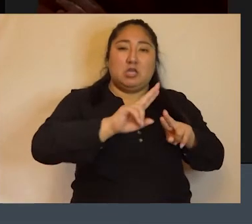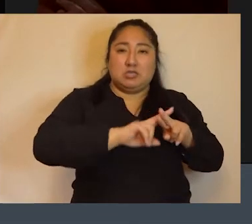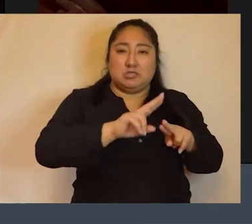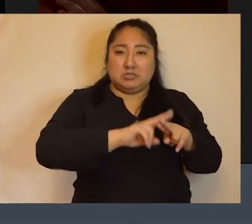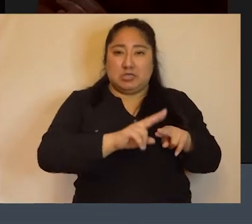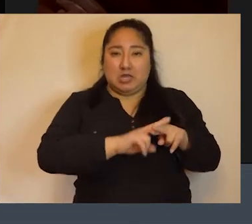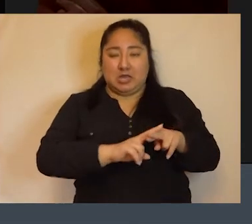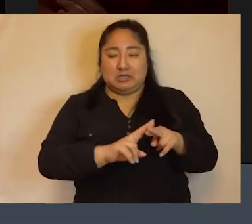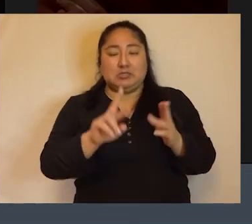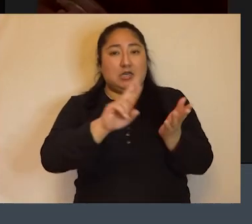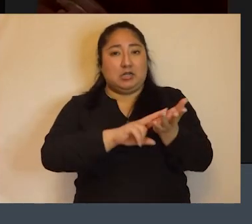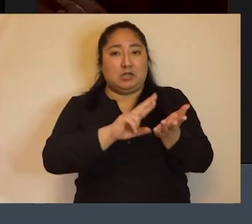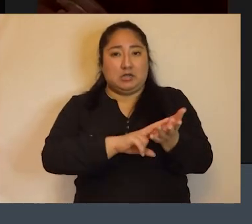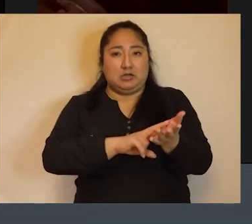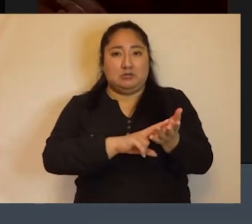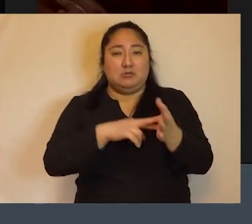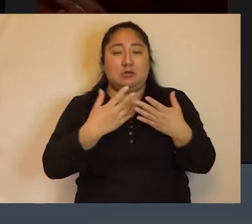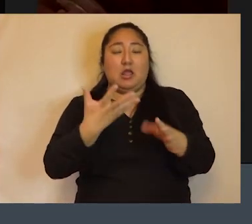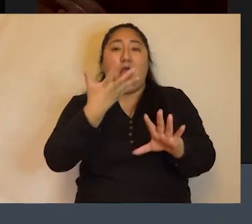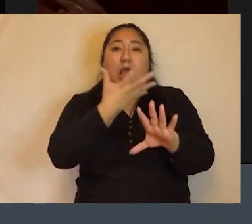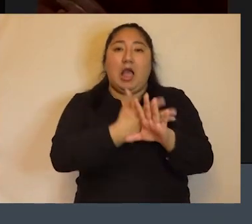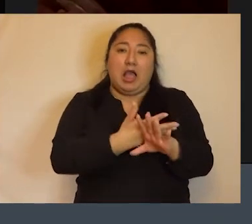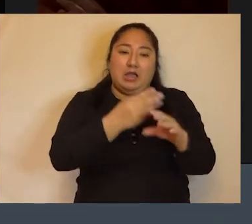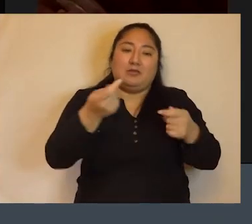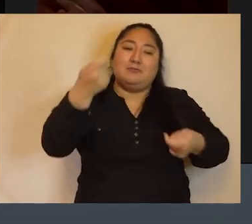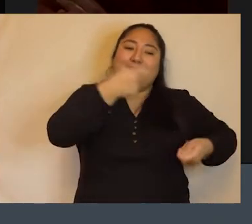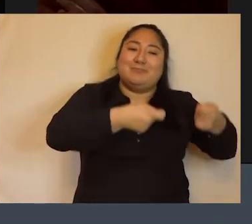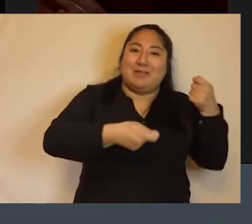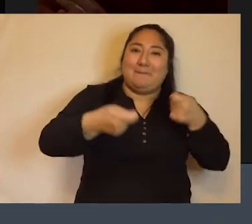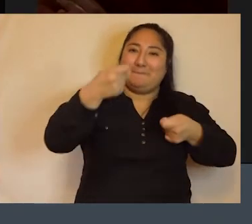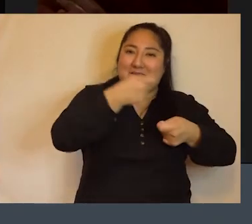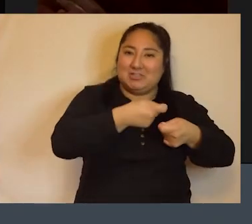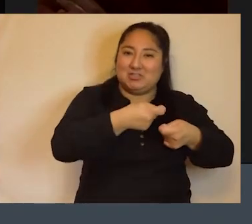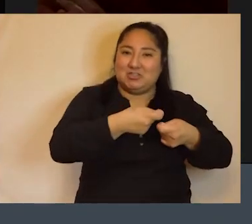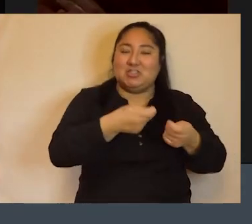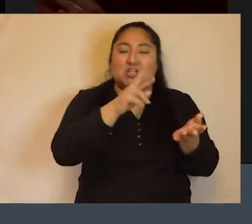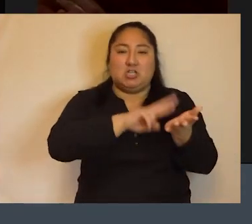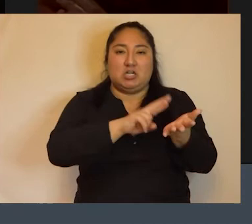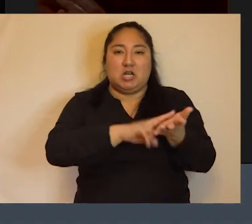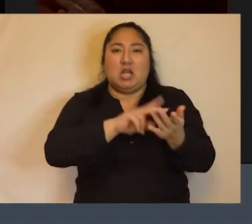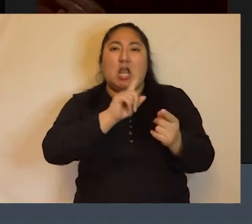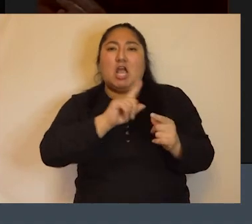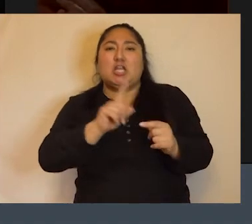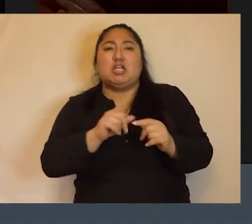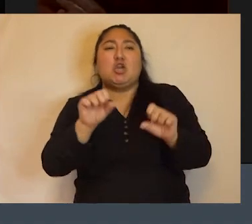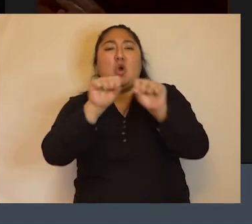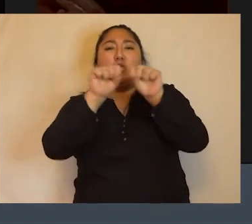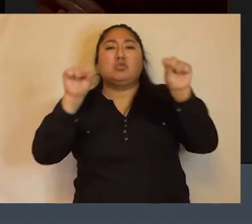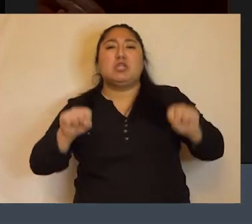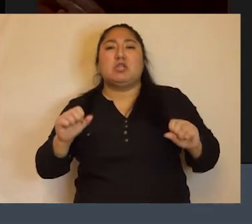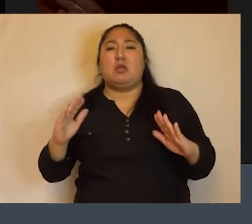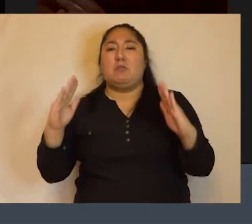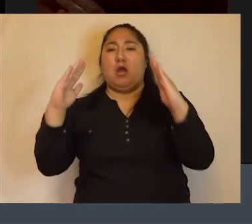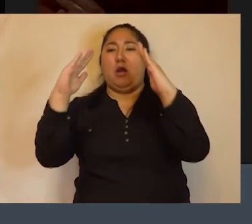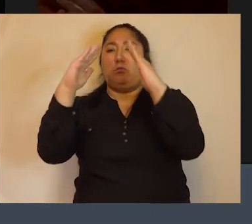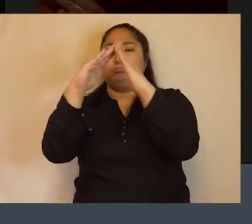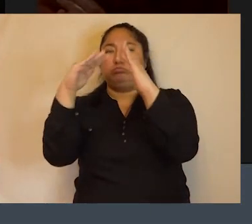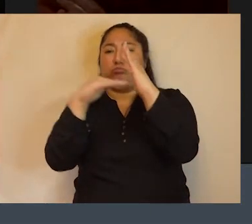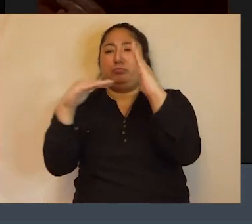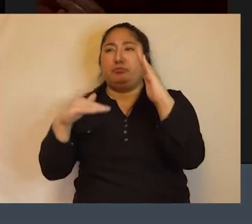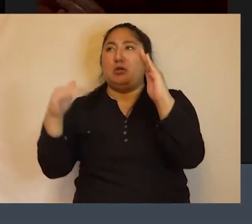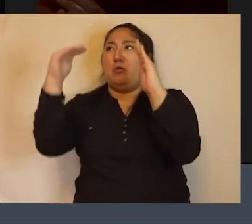realizando en activos financieros reales. O sea que efectivamente hay inversiones que están ahí y no sistemas piramidales como los que